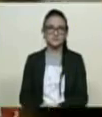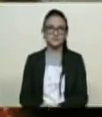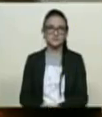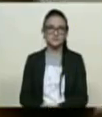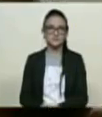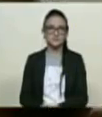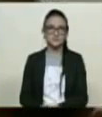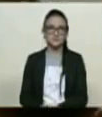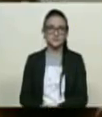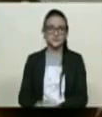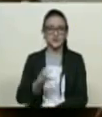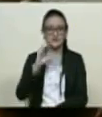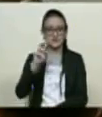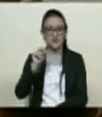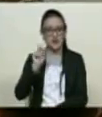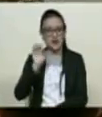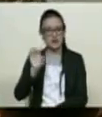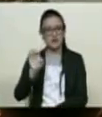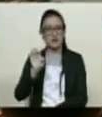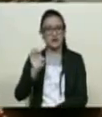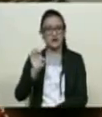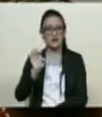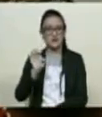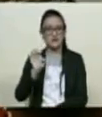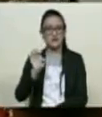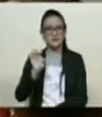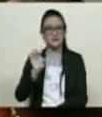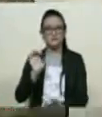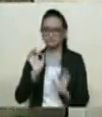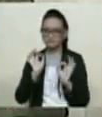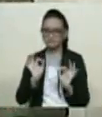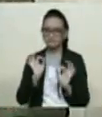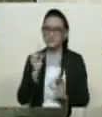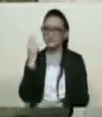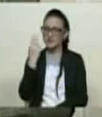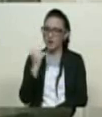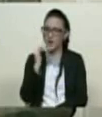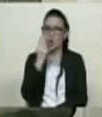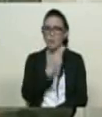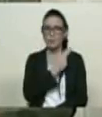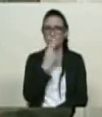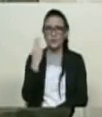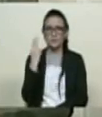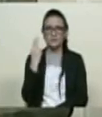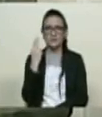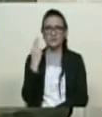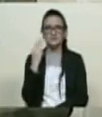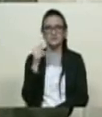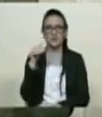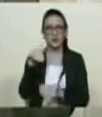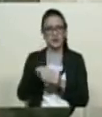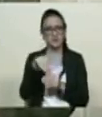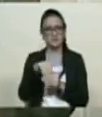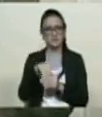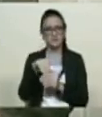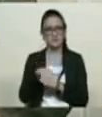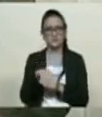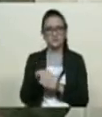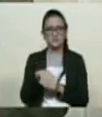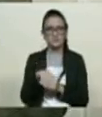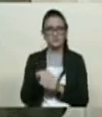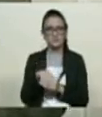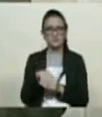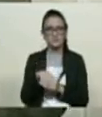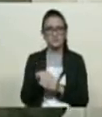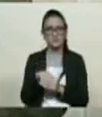El Consejo Nacional Electoral está absolutamente comprometido con las elecciones y